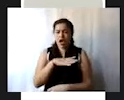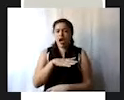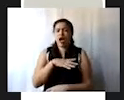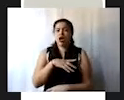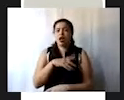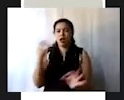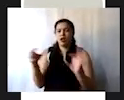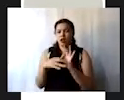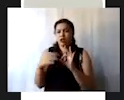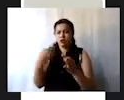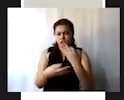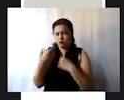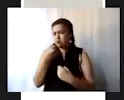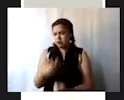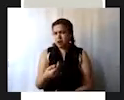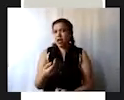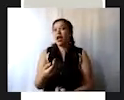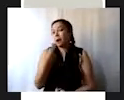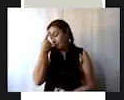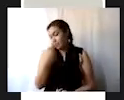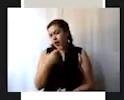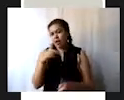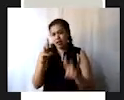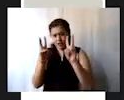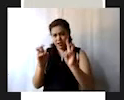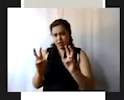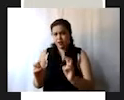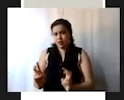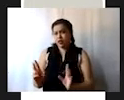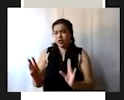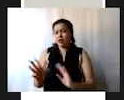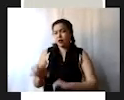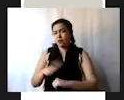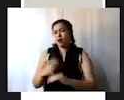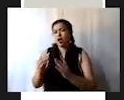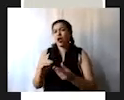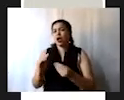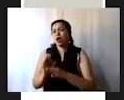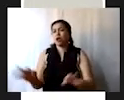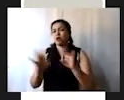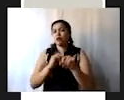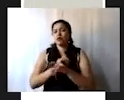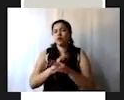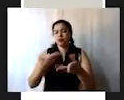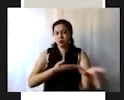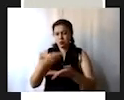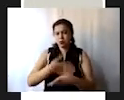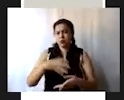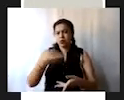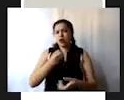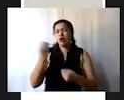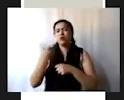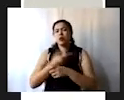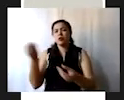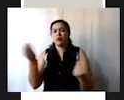bastante bien, para hacer incidencia sobre temas muy clave, para compartir información, intercambio de